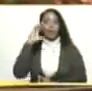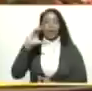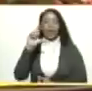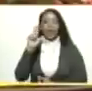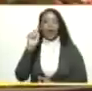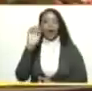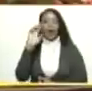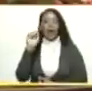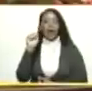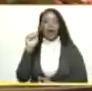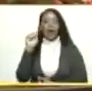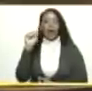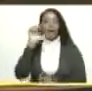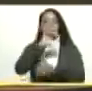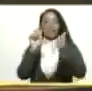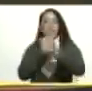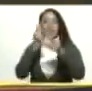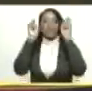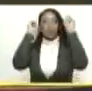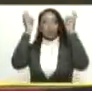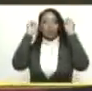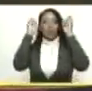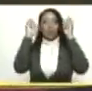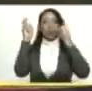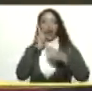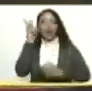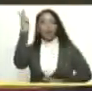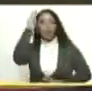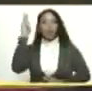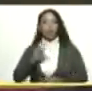vicepresidenta de Asuntos Indígenas. 20